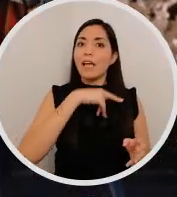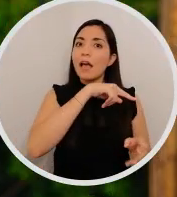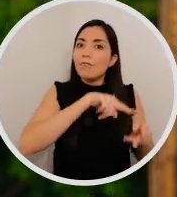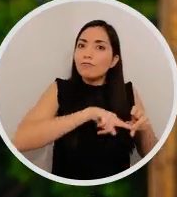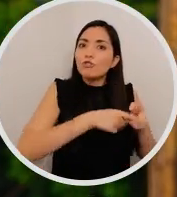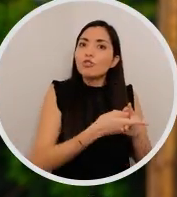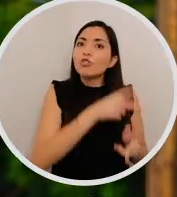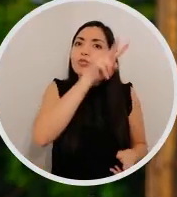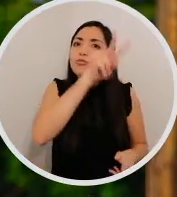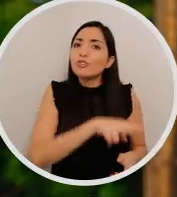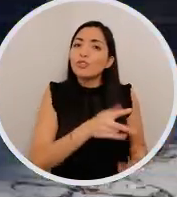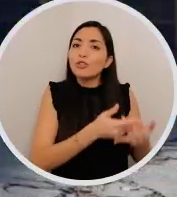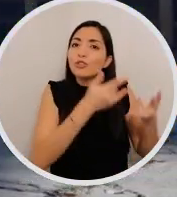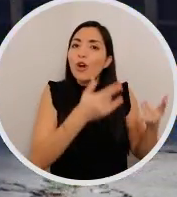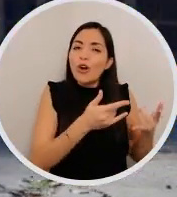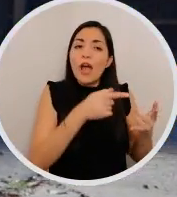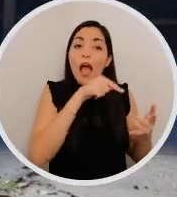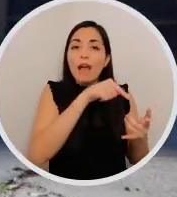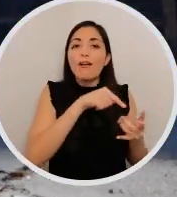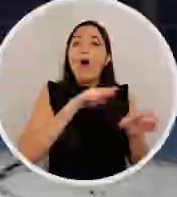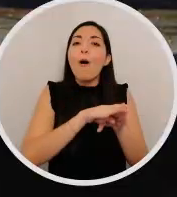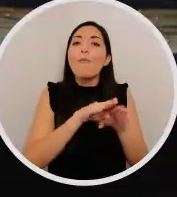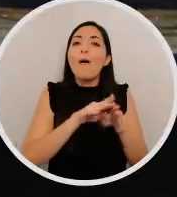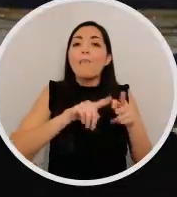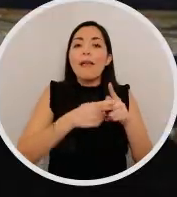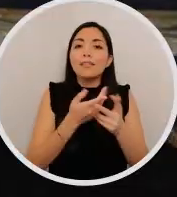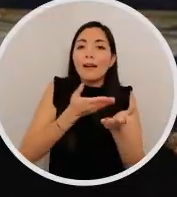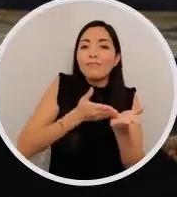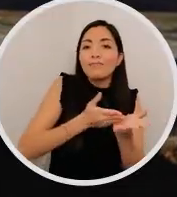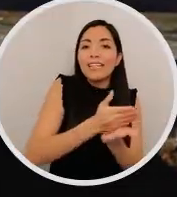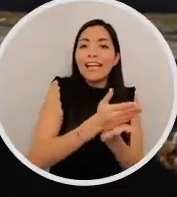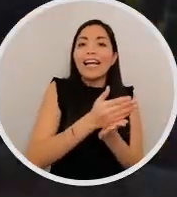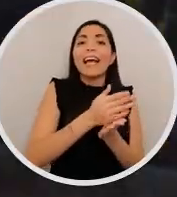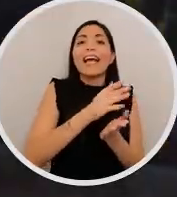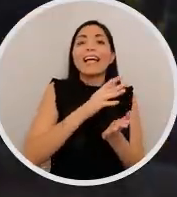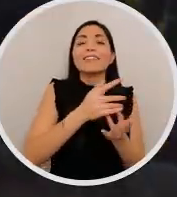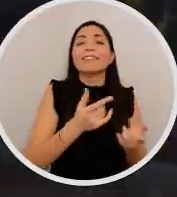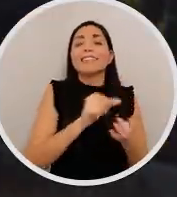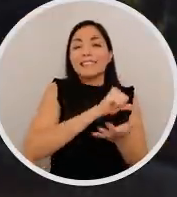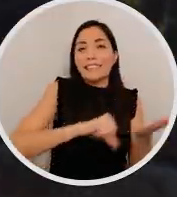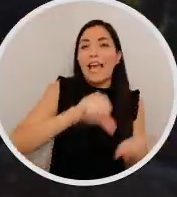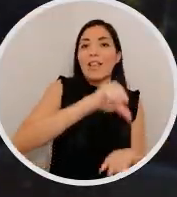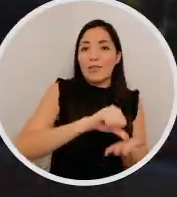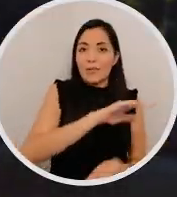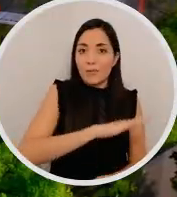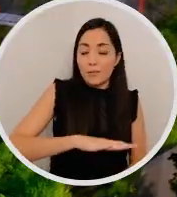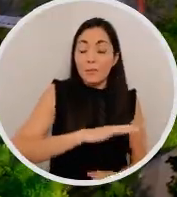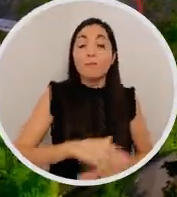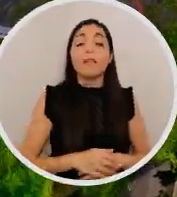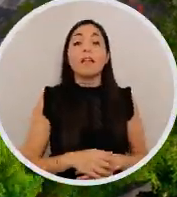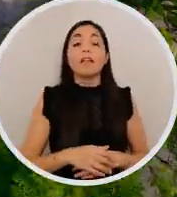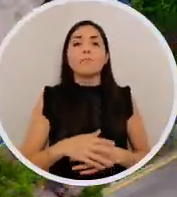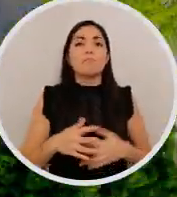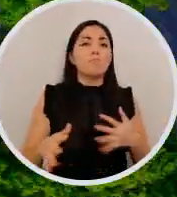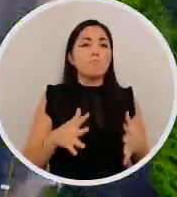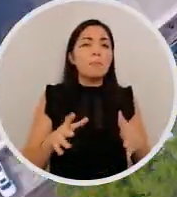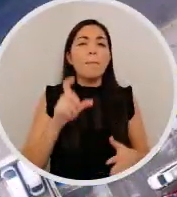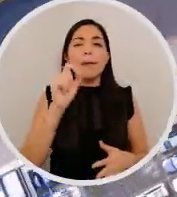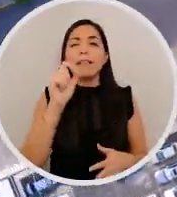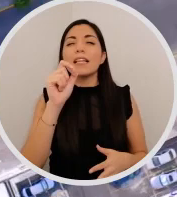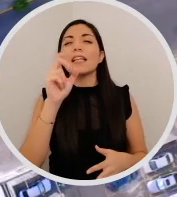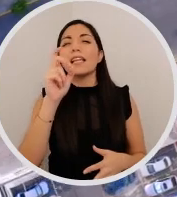sentido original de esta Plaza Juárez y además puerta de ingreso al centro histórico de Guadalajara. Debe llevar alrededor